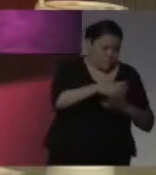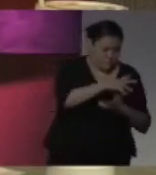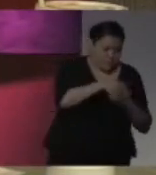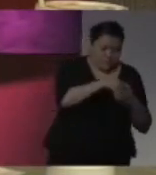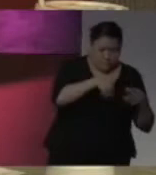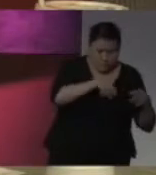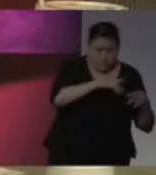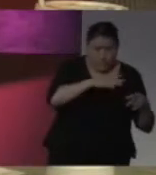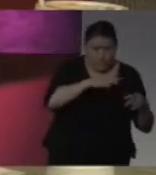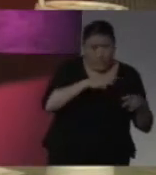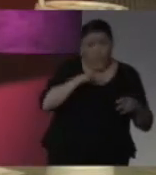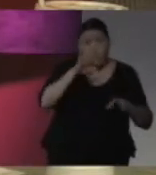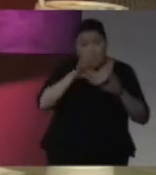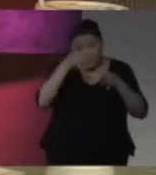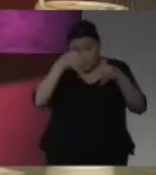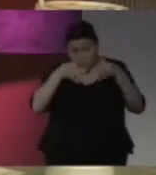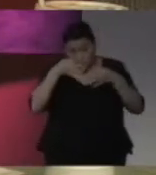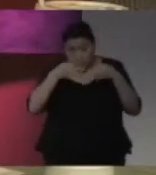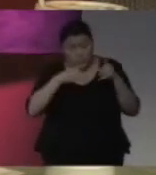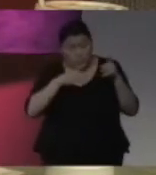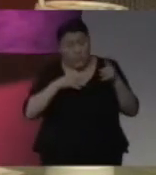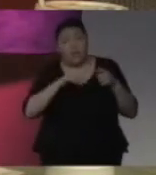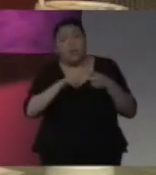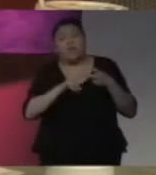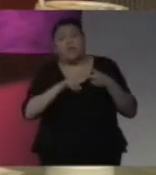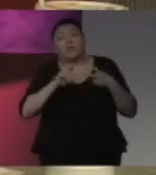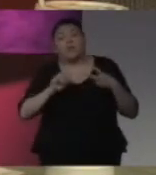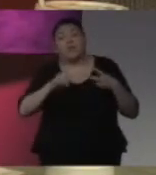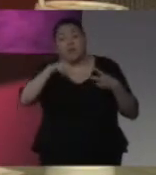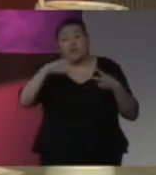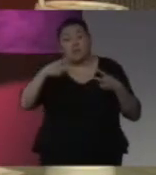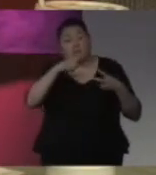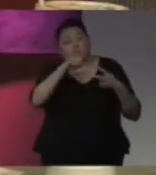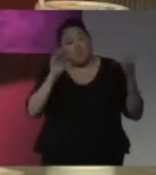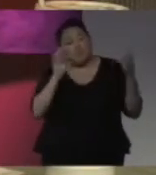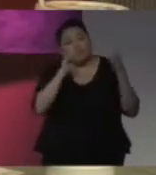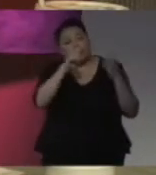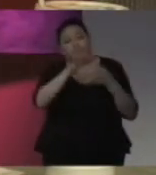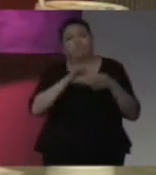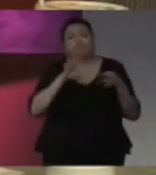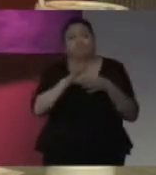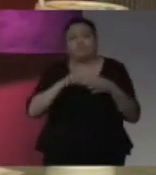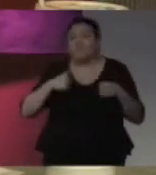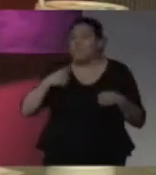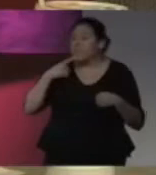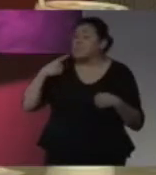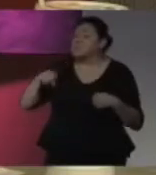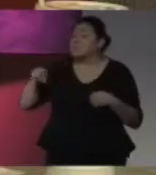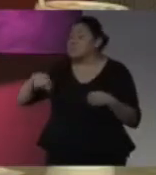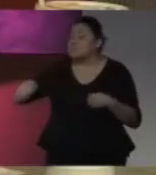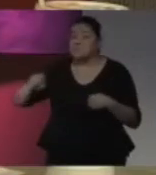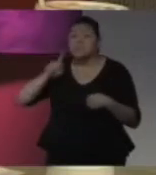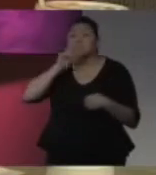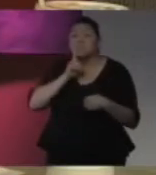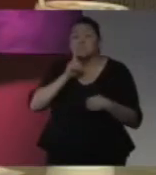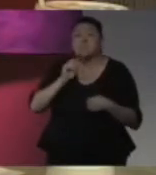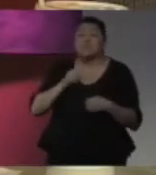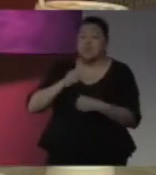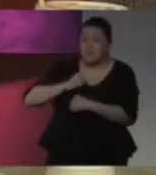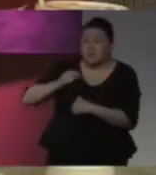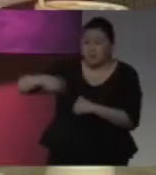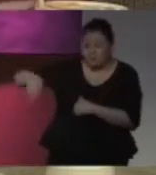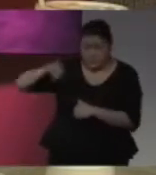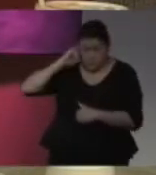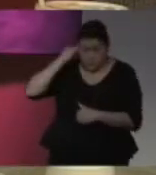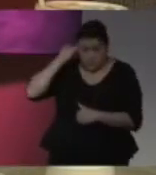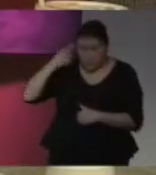algunos jueces o con agentes del Ministerio Público, que es el ente que investiga y que acusa al, finalmente a mujeres o a autoridades